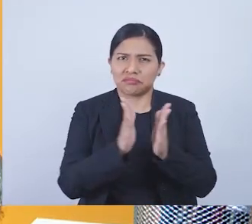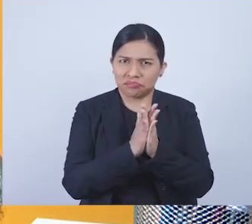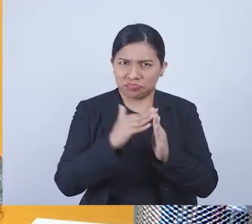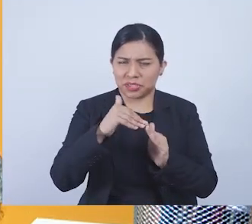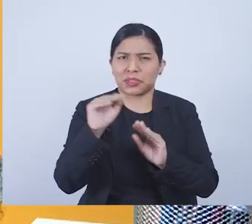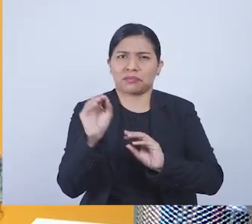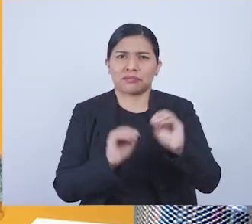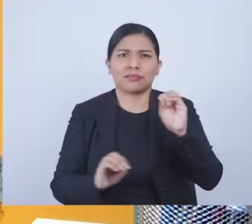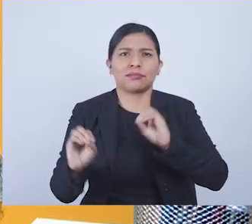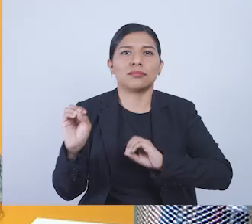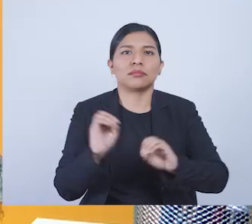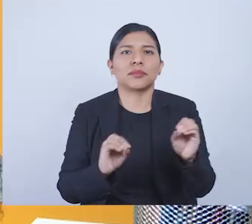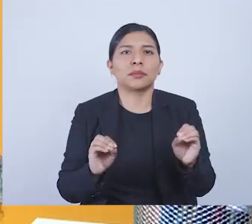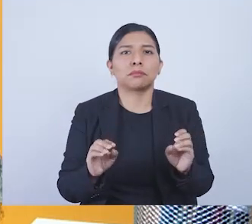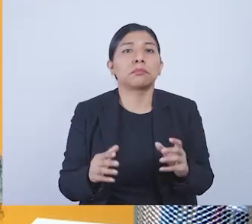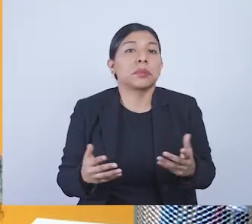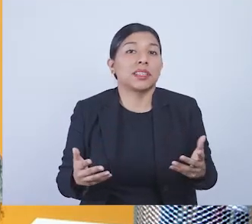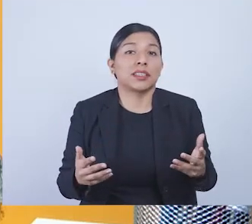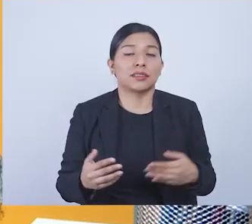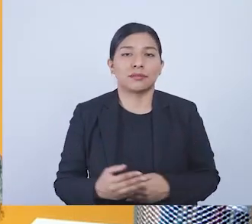diseñándolo para que